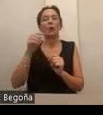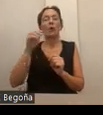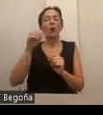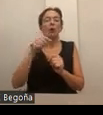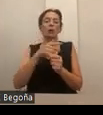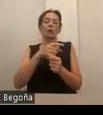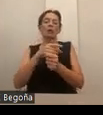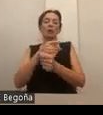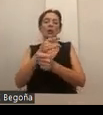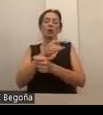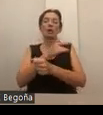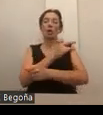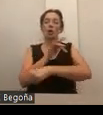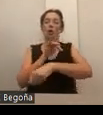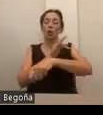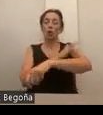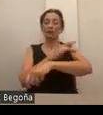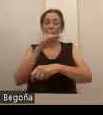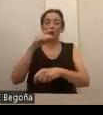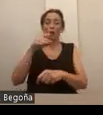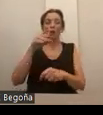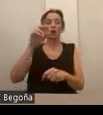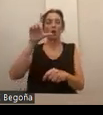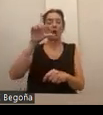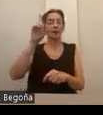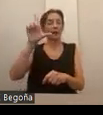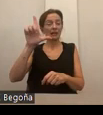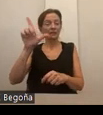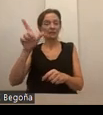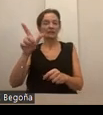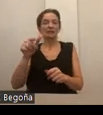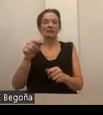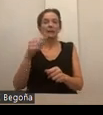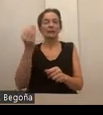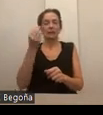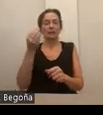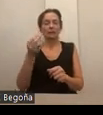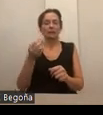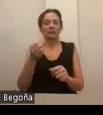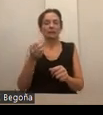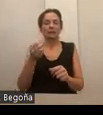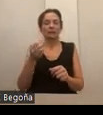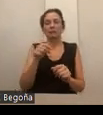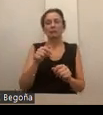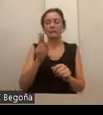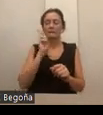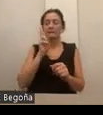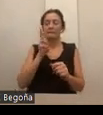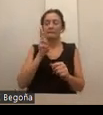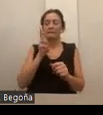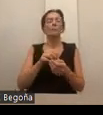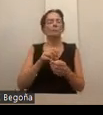algún otro estudio que sí se hace referencia a él, pero fundamentalmente lo que vemos es que con la medicación que ya lleva el